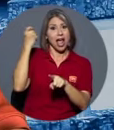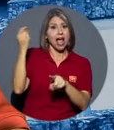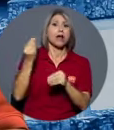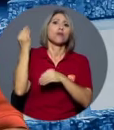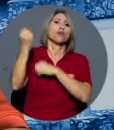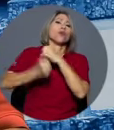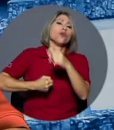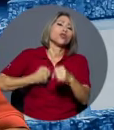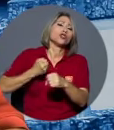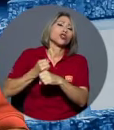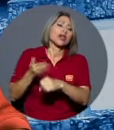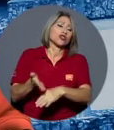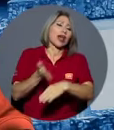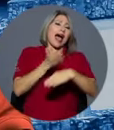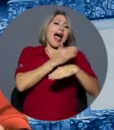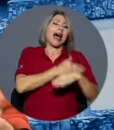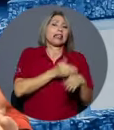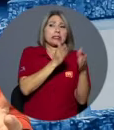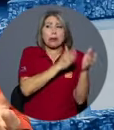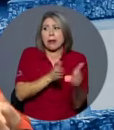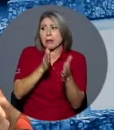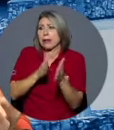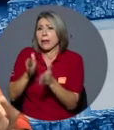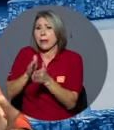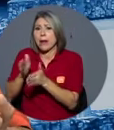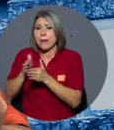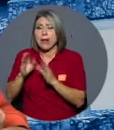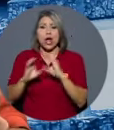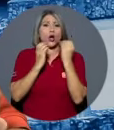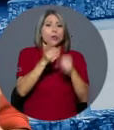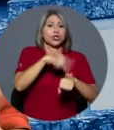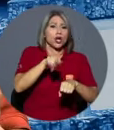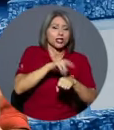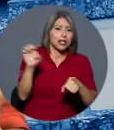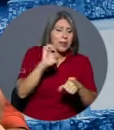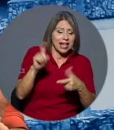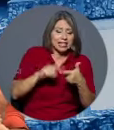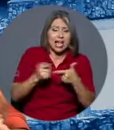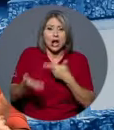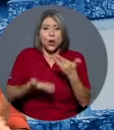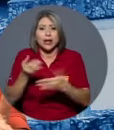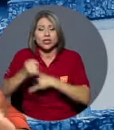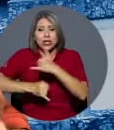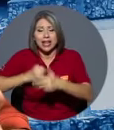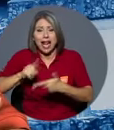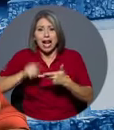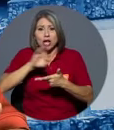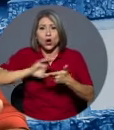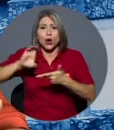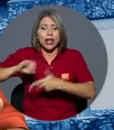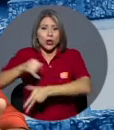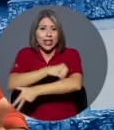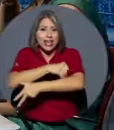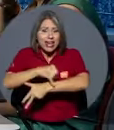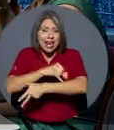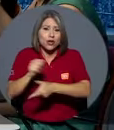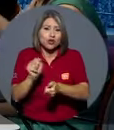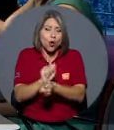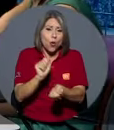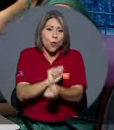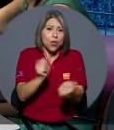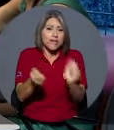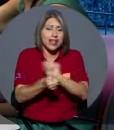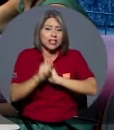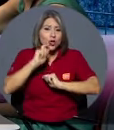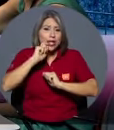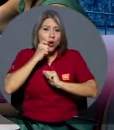por muchos años, la gente se preparó, muchas instituciones, la Comisión Nacional de Emergencias, la Cooperación Internacional, el Colegio de Ingenieros con la modificación por el